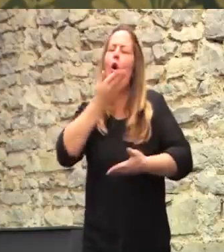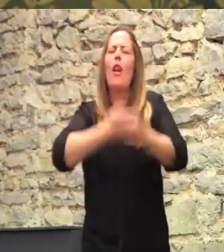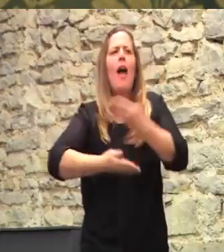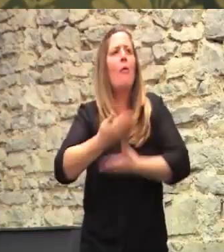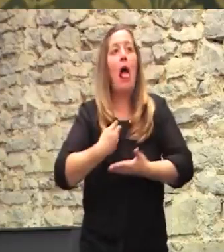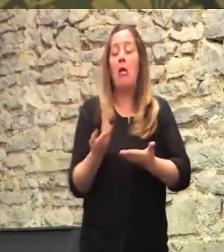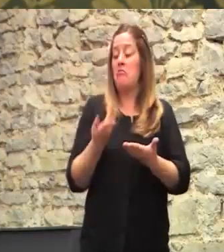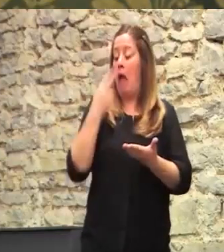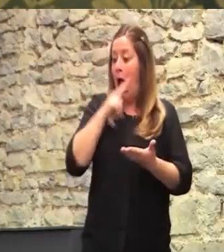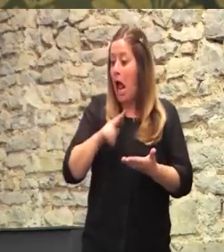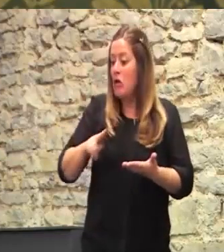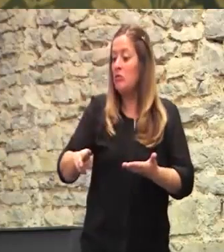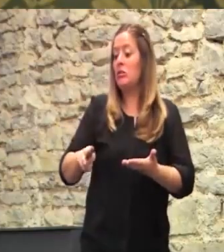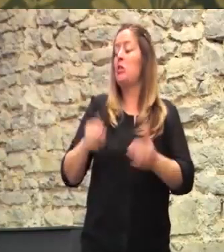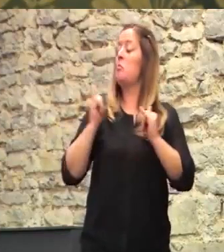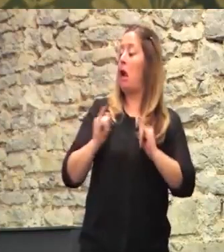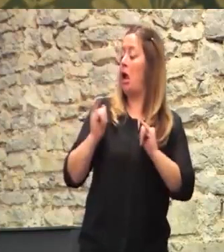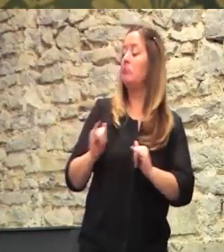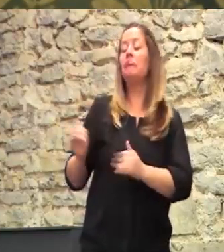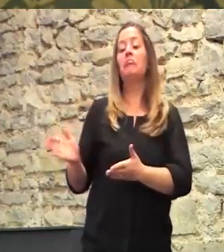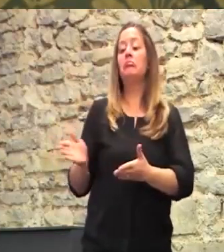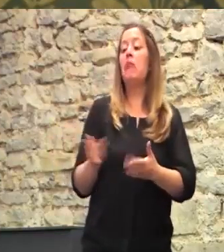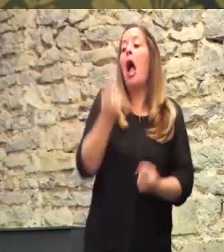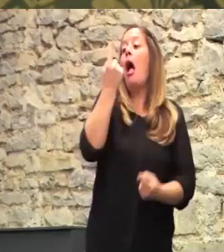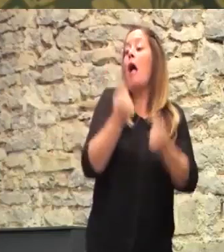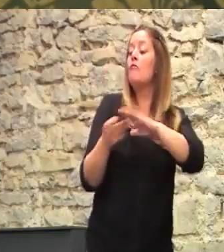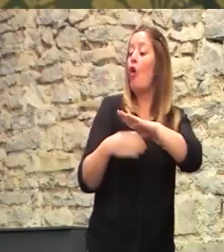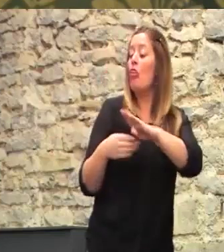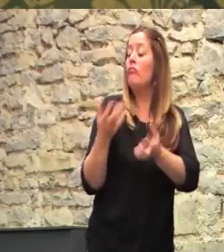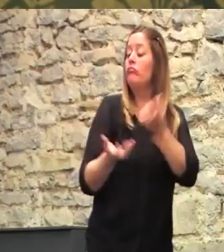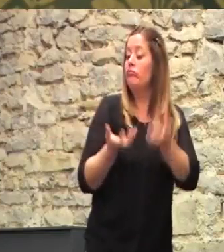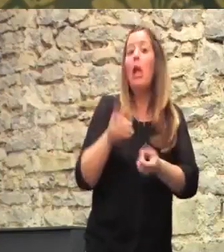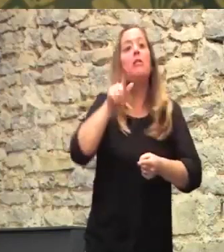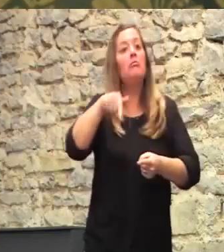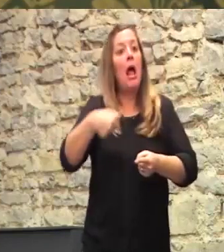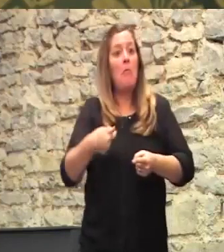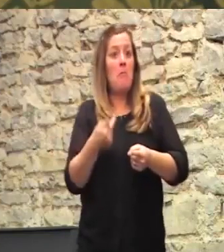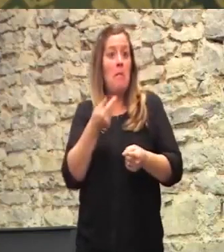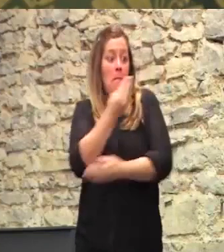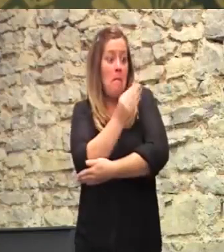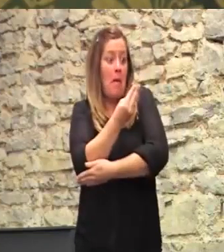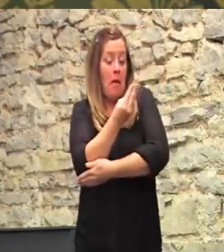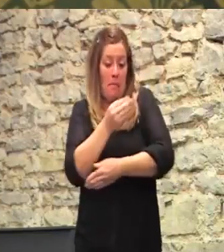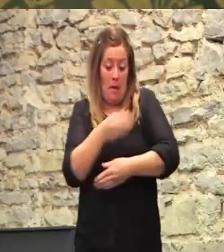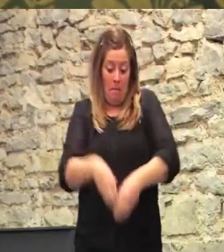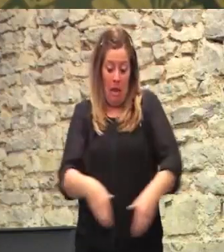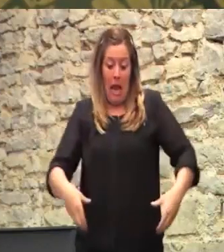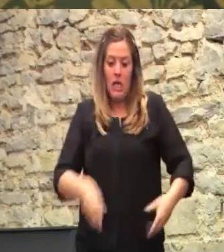pasear que que a veces hacía que a veces cocinaba y que también cambiaba los pañales pero